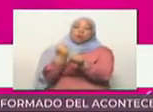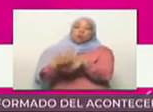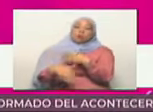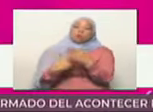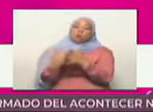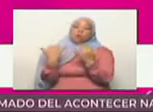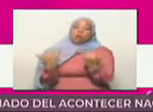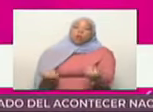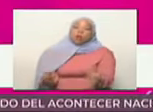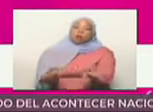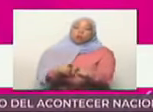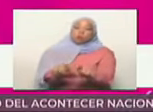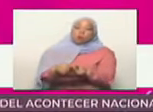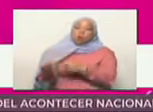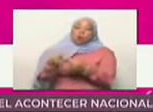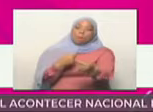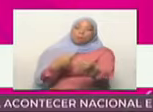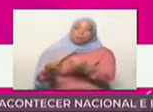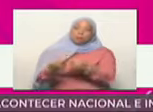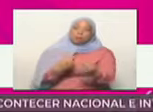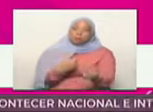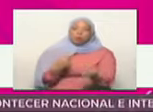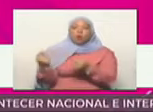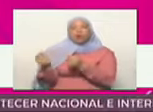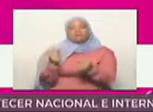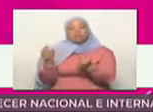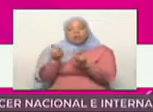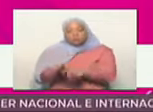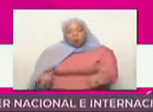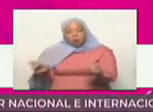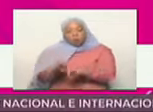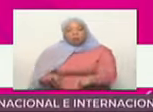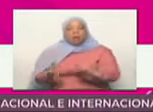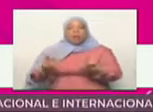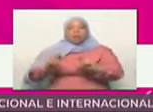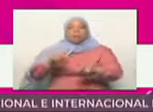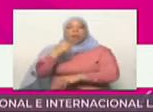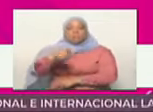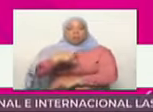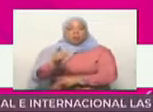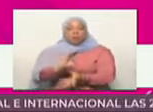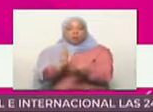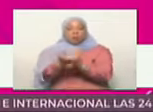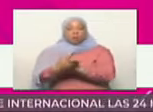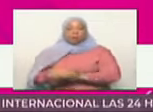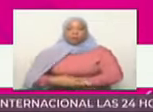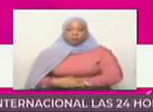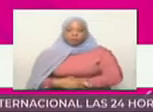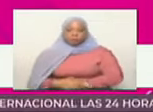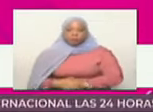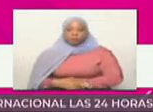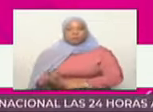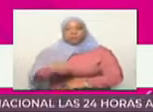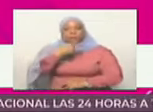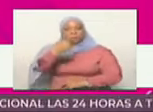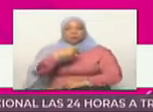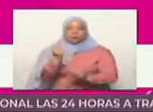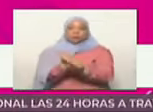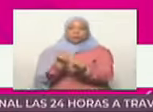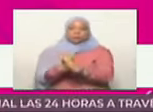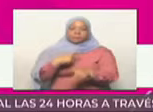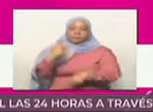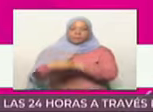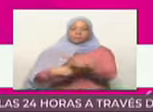Tuvimos una serie de conversaciones, revisión de los temas geopolíticos, siempre muy interesado en el